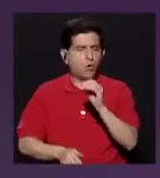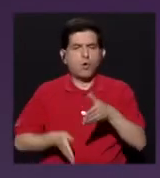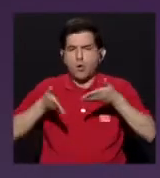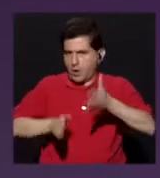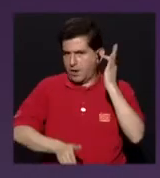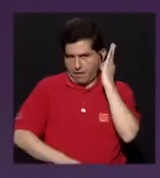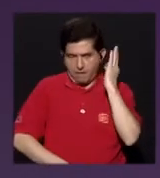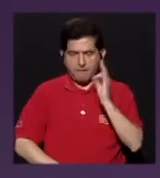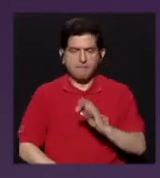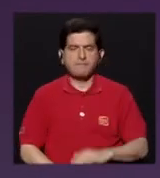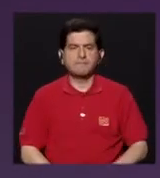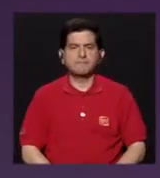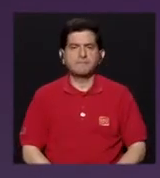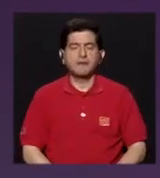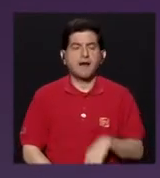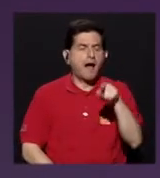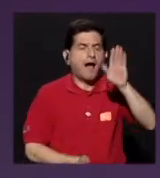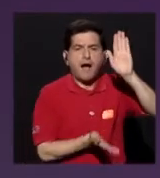hija,